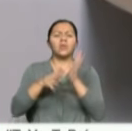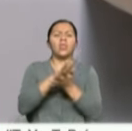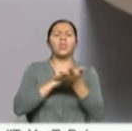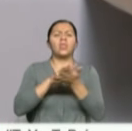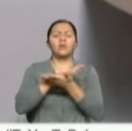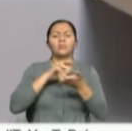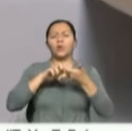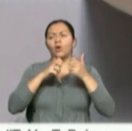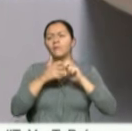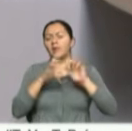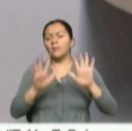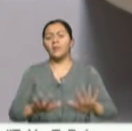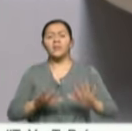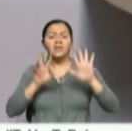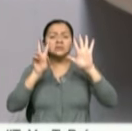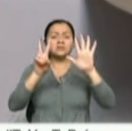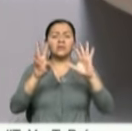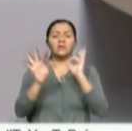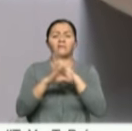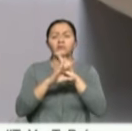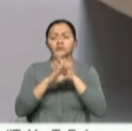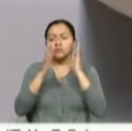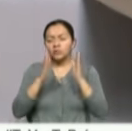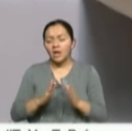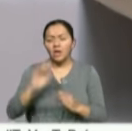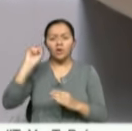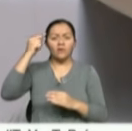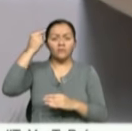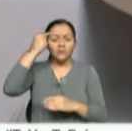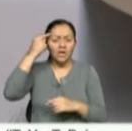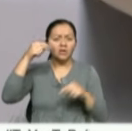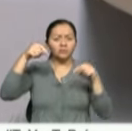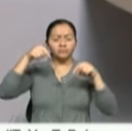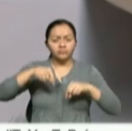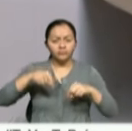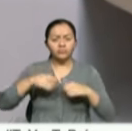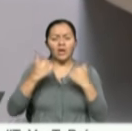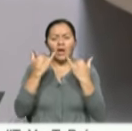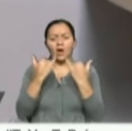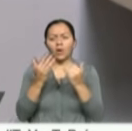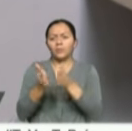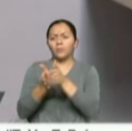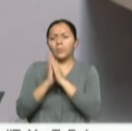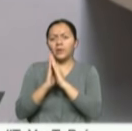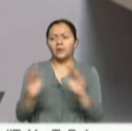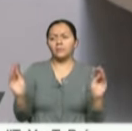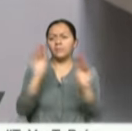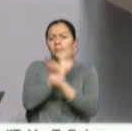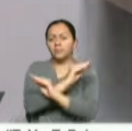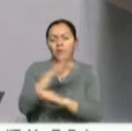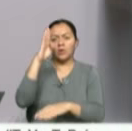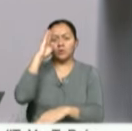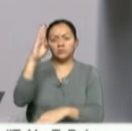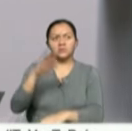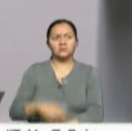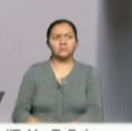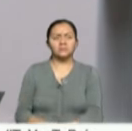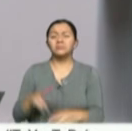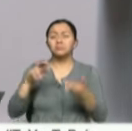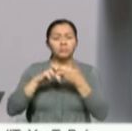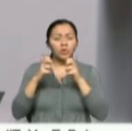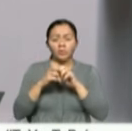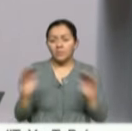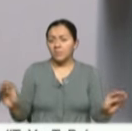17 funcionarios del gobierno nacional, de nuestro actual gobierno nacional, han solicitado pases de la policía. El problema no